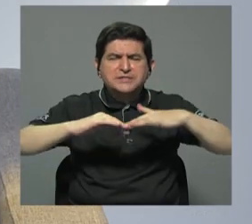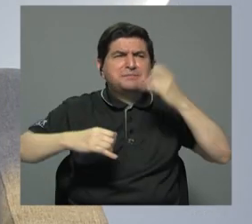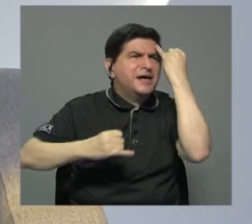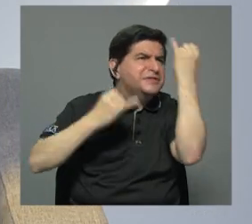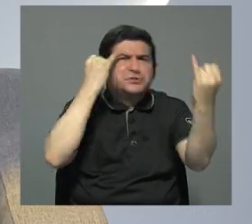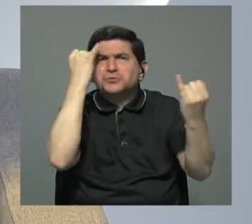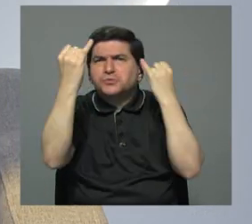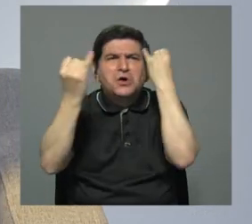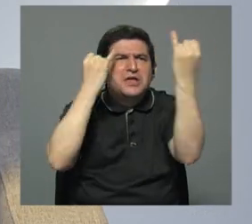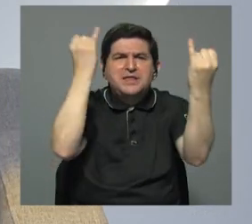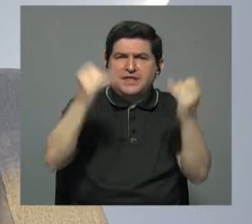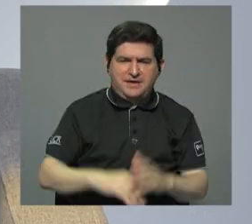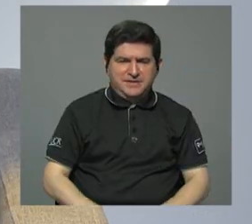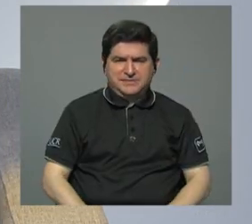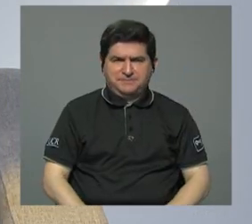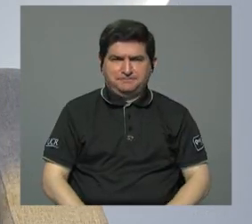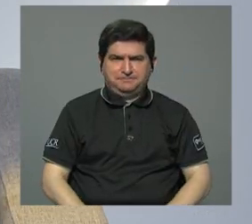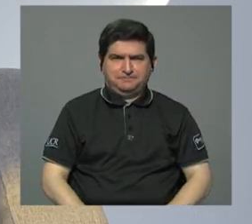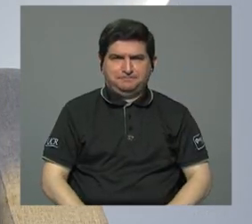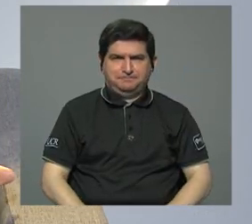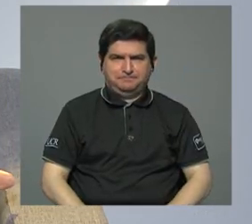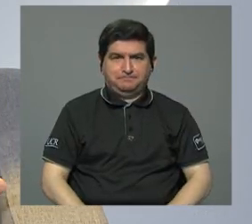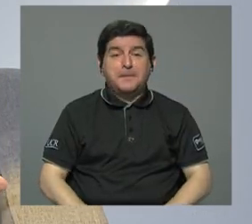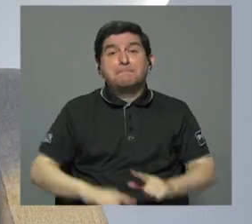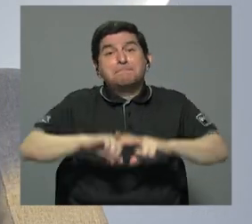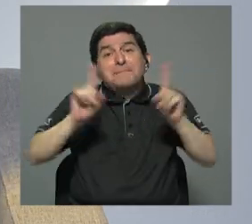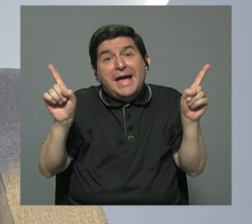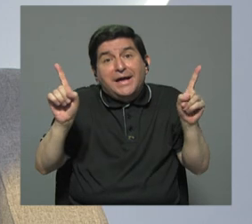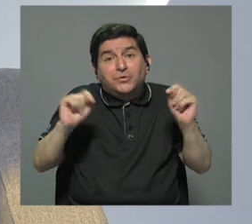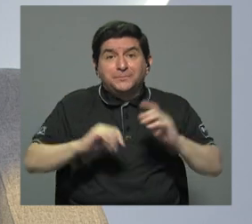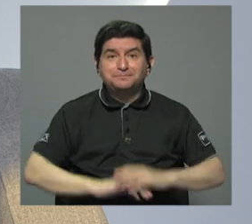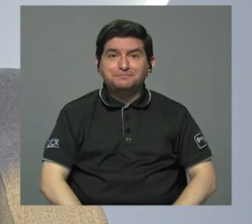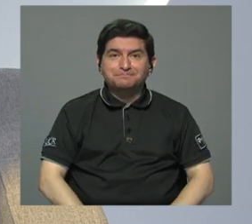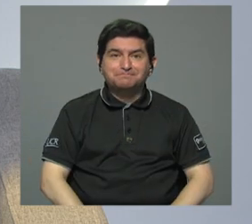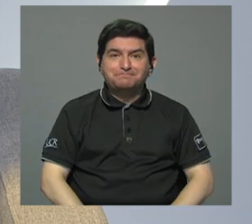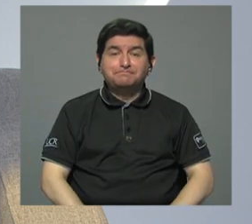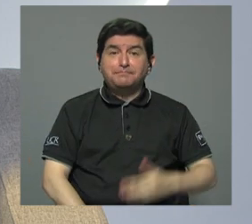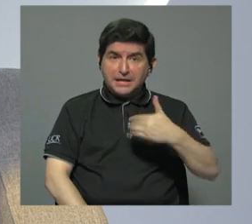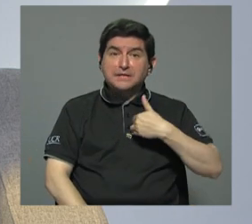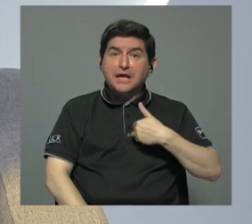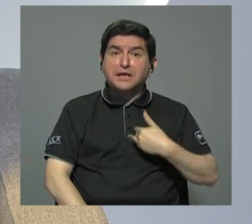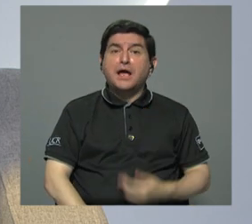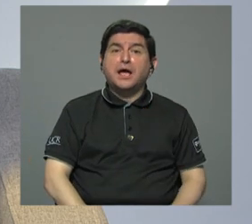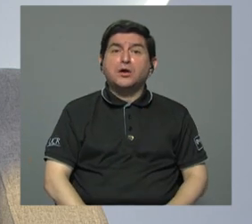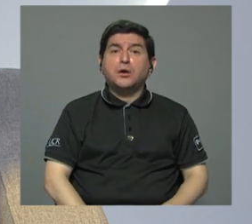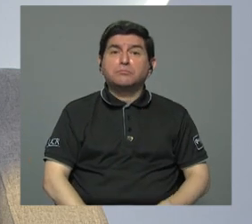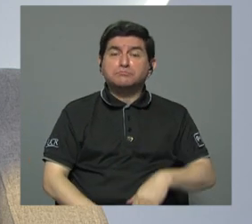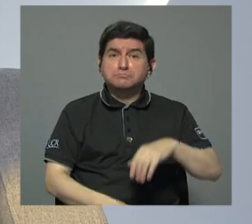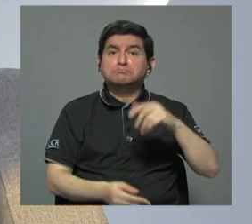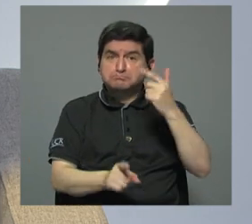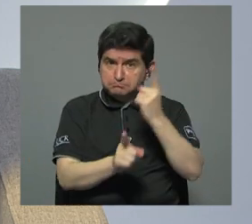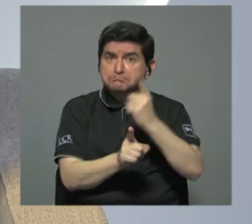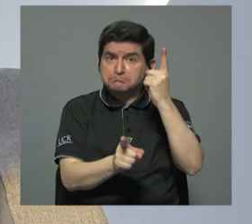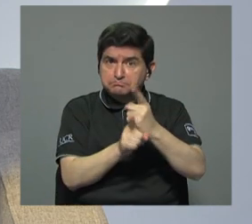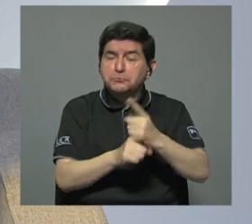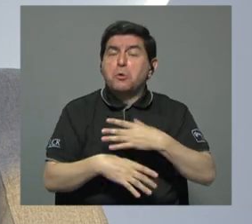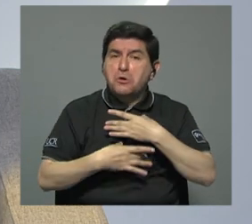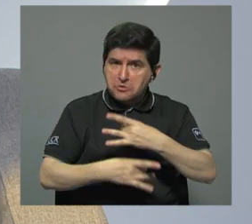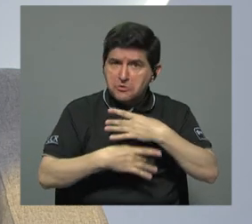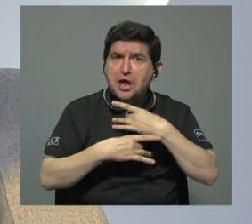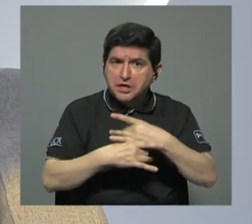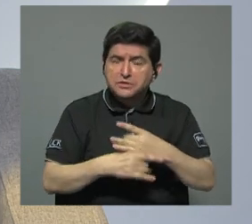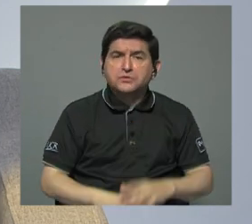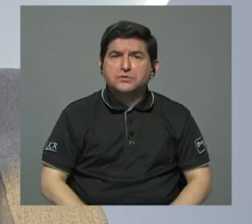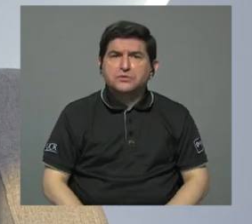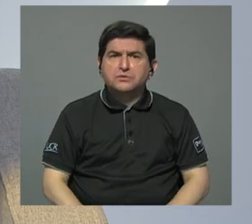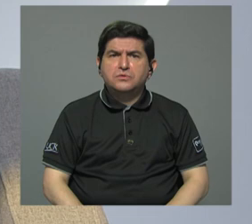ideas, finalmente ideológico también. Pero bueno, aunque teníamos la confirmación y el interés, porque